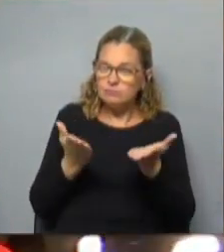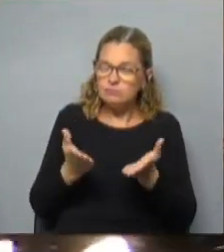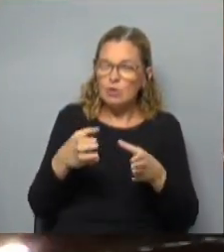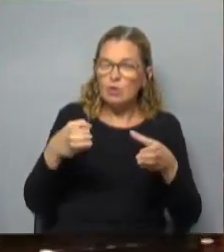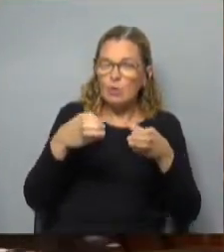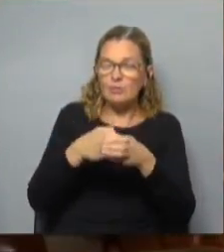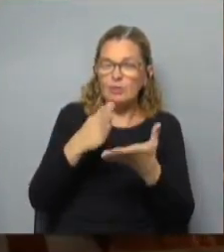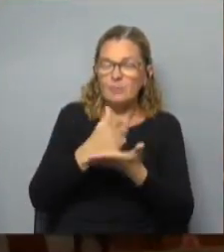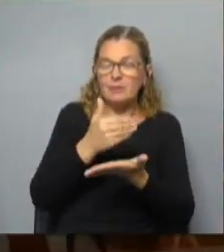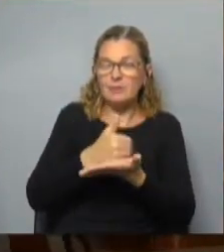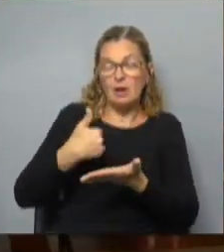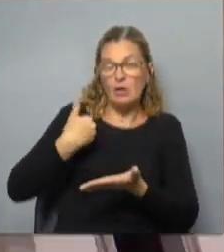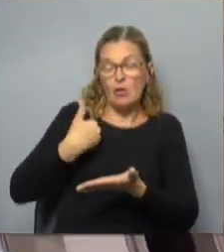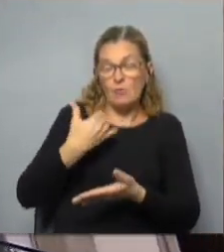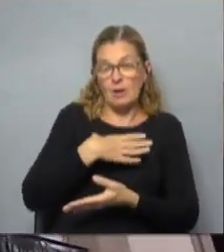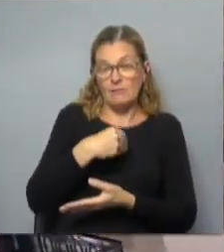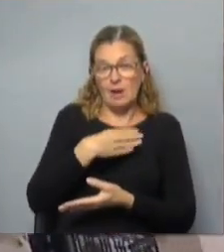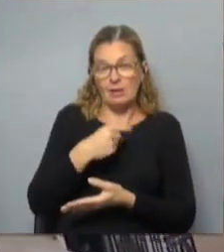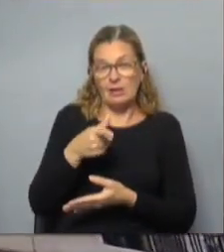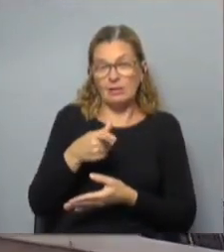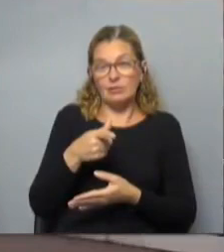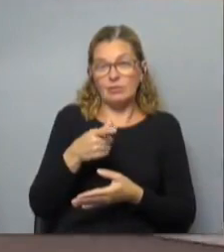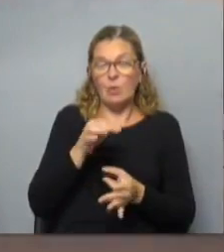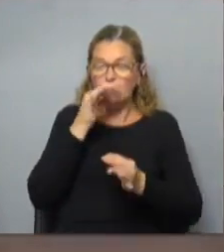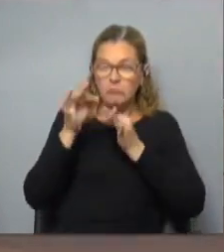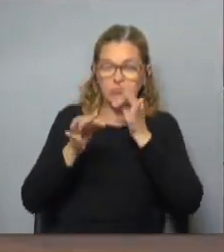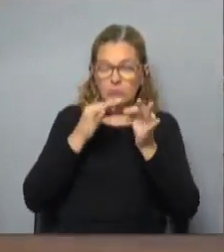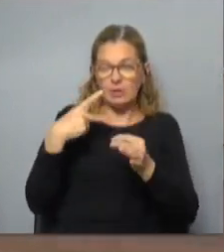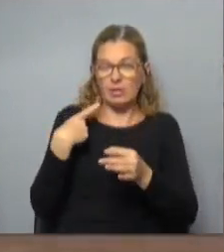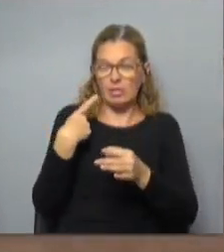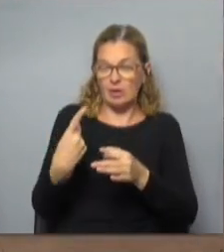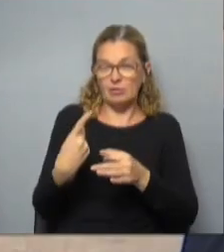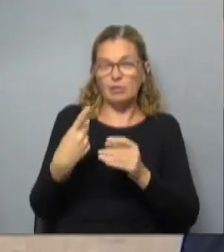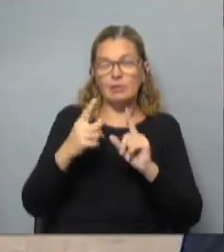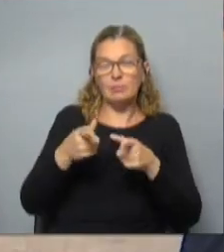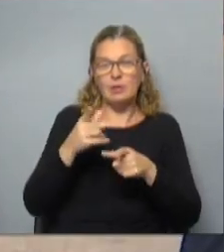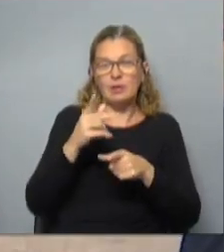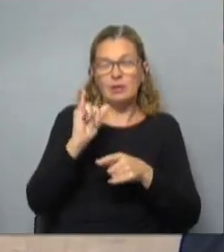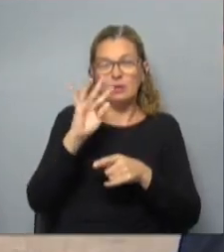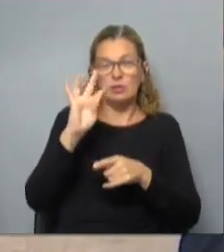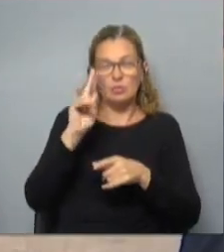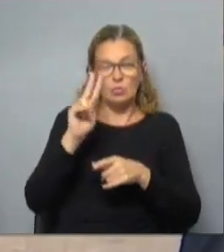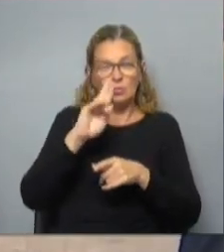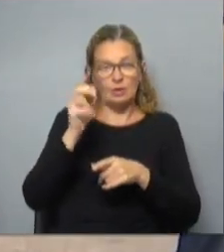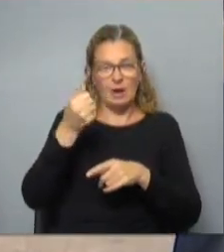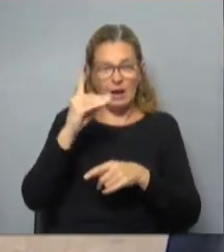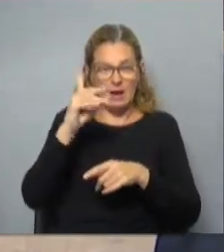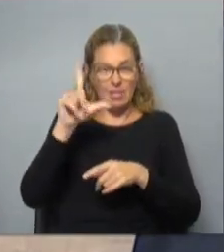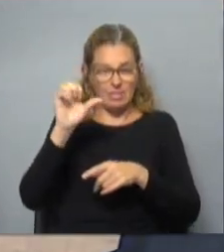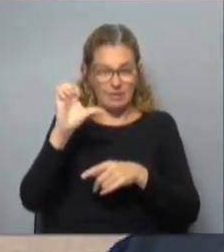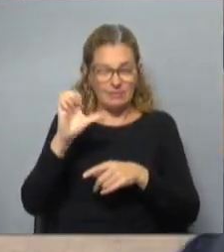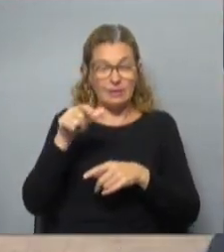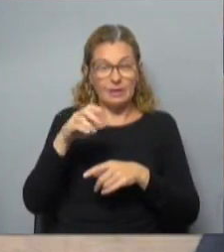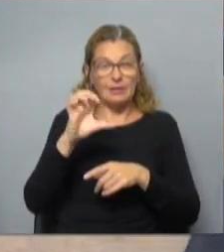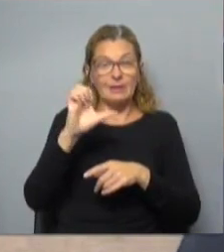comisión departamental de jóvenes blanca e incluyó la oratoria del presidente del directorio partidario pablo iturralde sergio del pino dirigente de